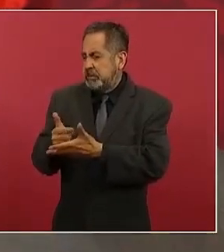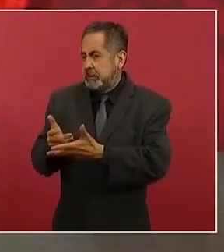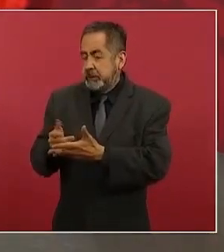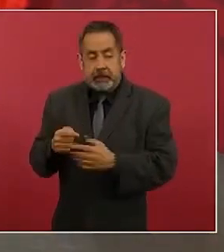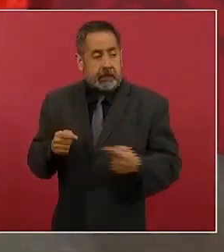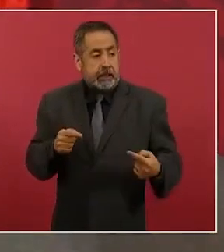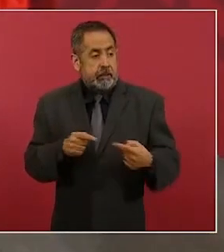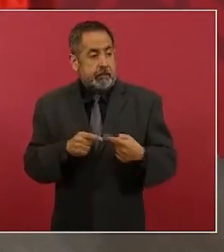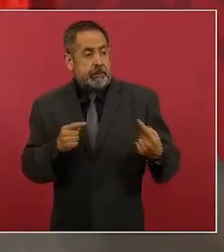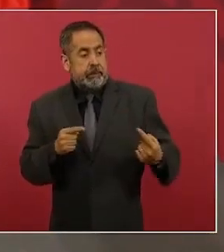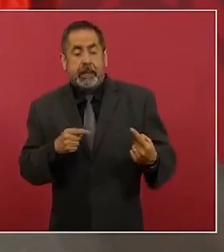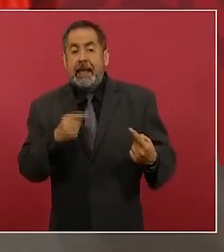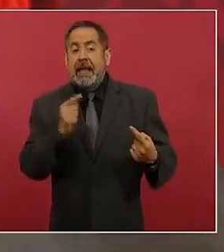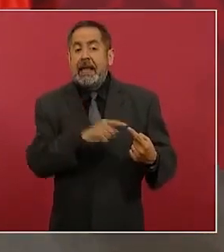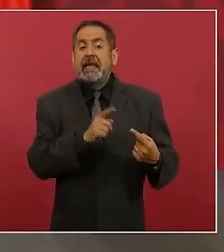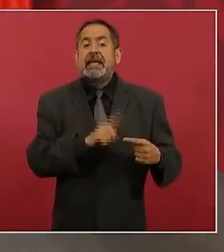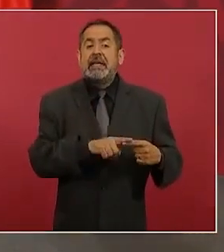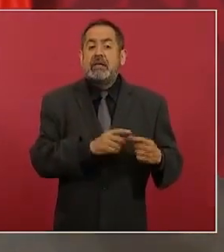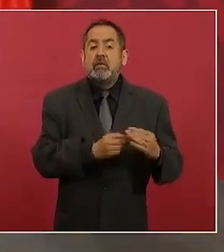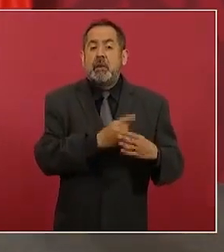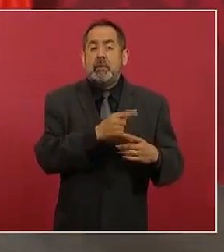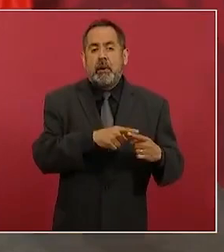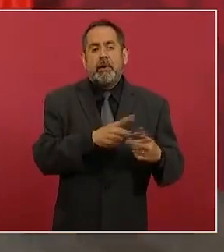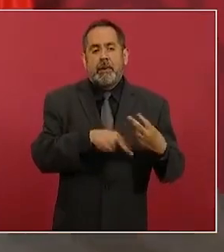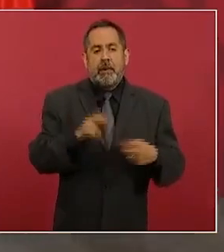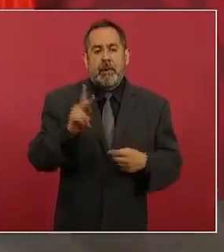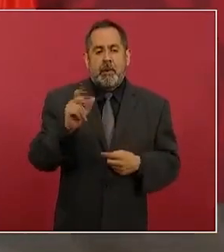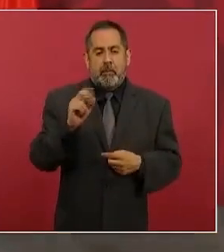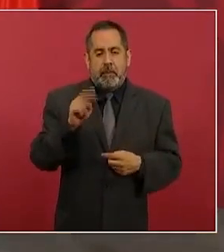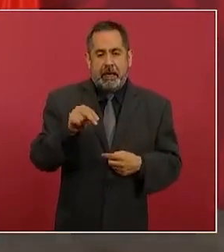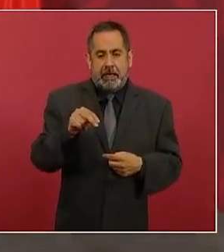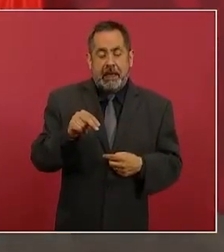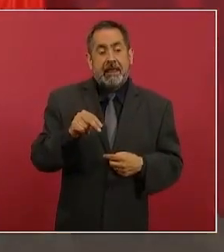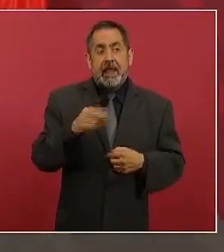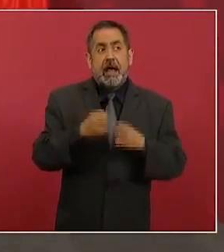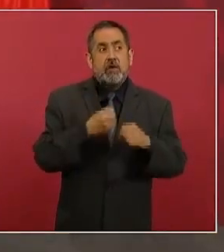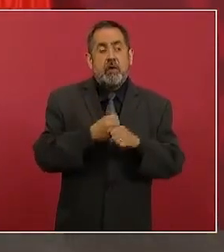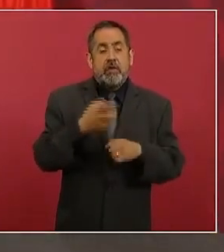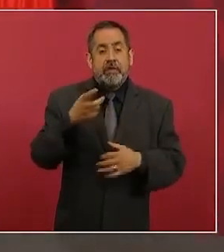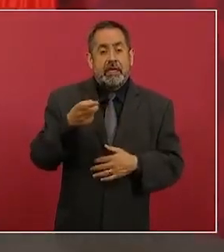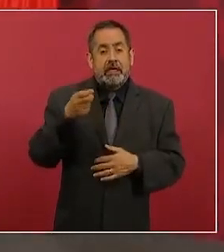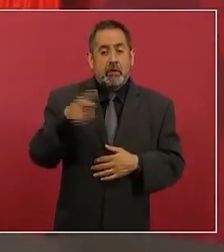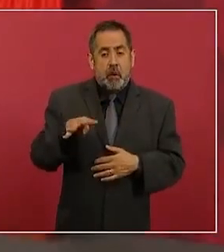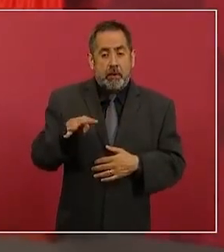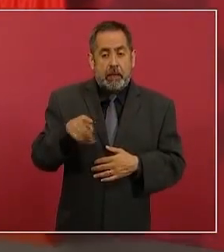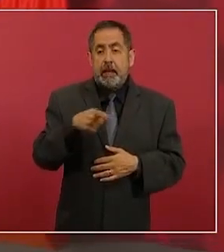Entonces surge el PAN en el 39 para eso,